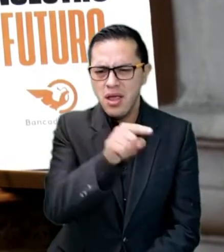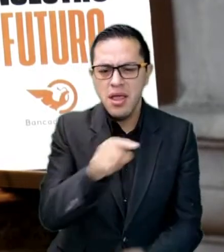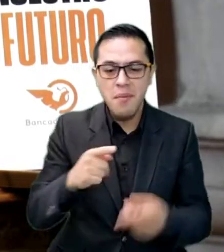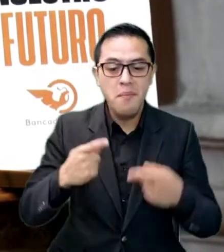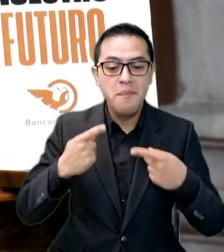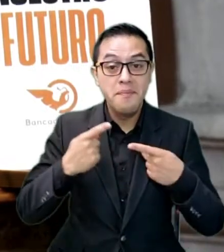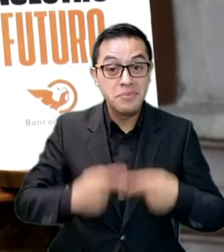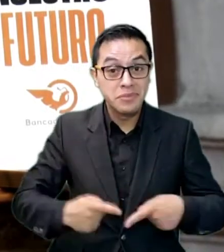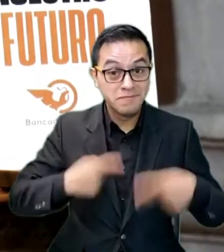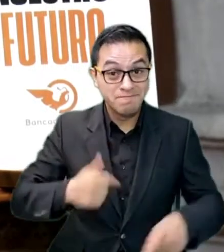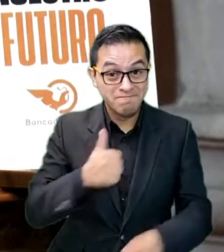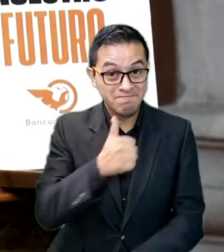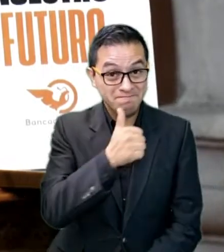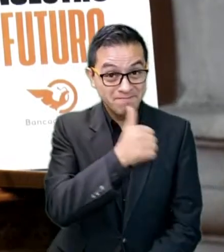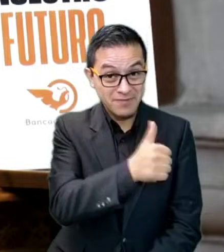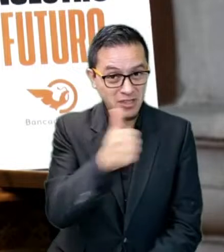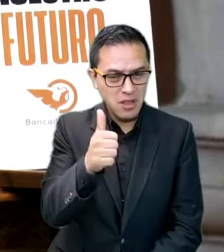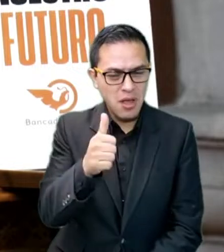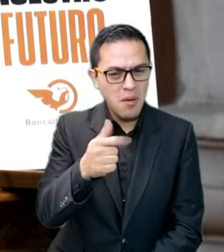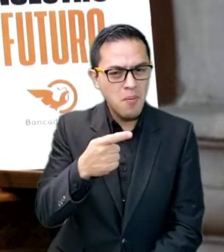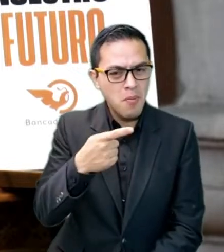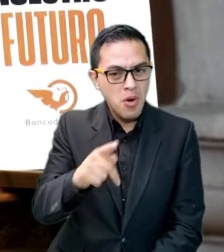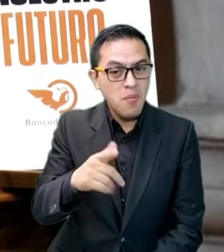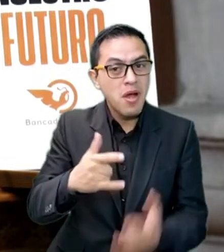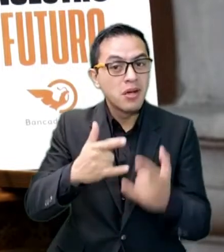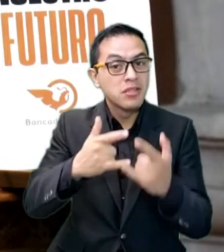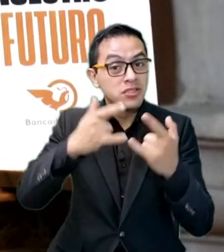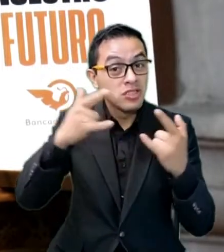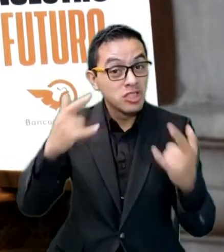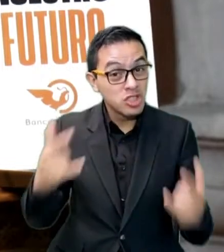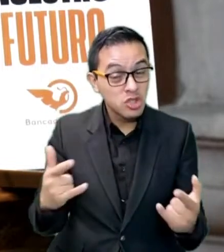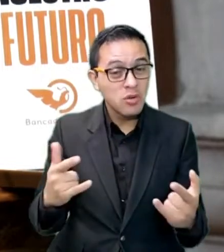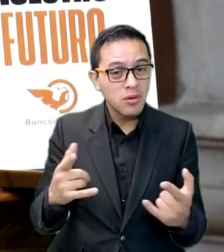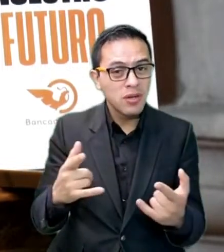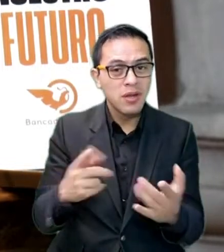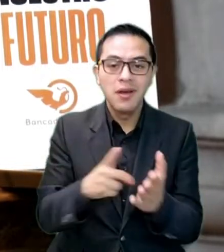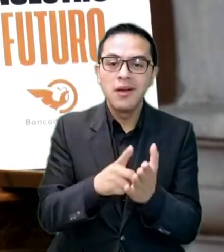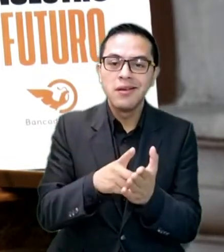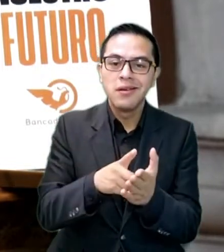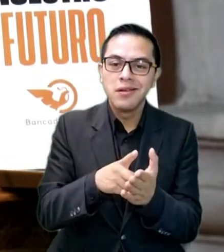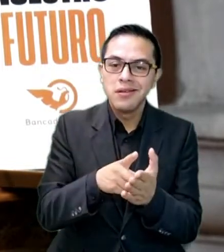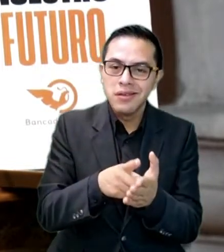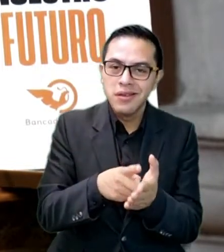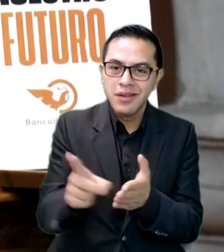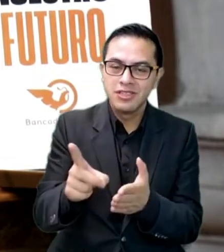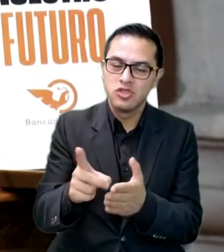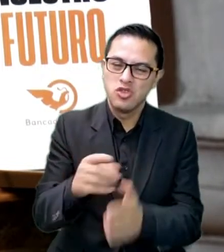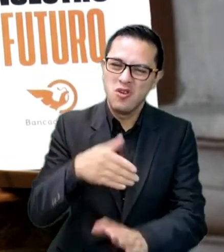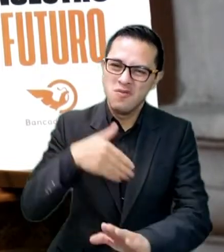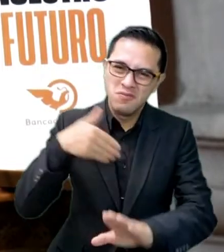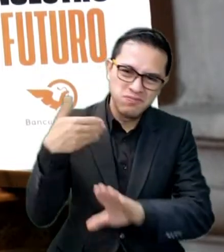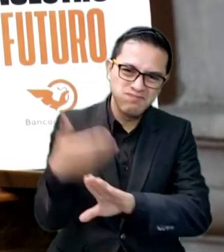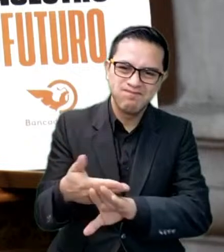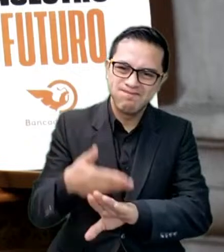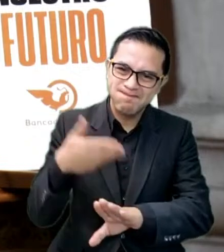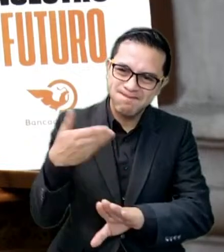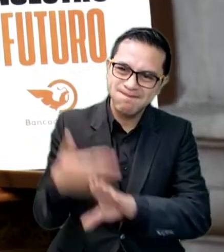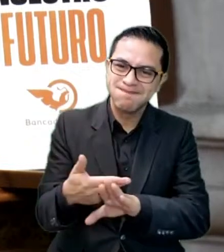cada persona reclusa tiene una historia cuyos derechos fueron violentados en algún momento de su